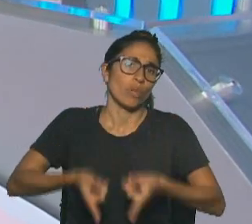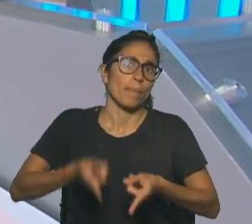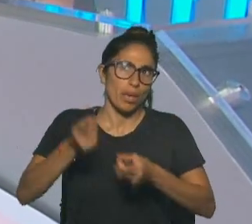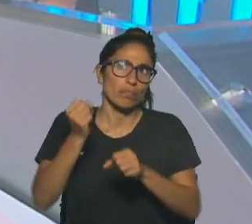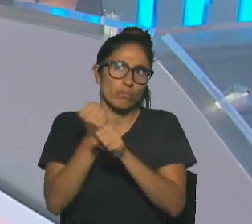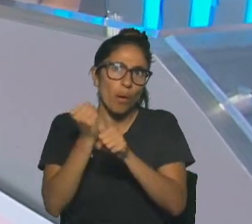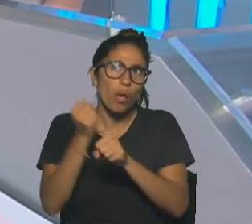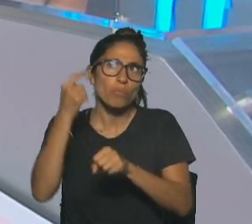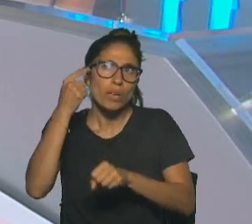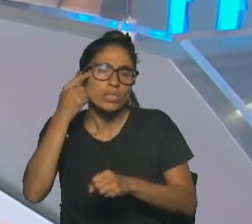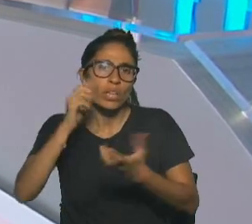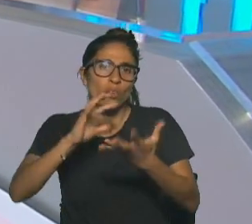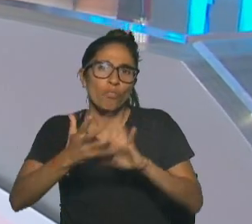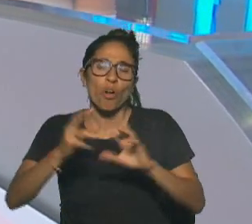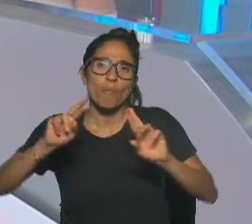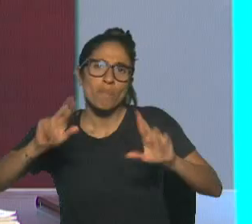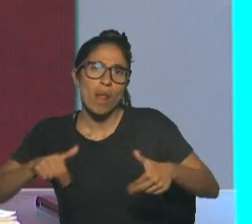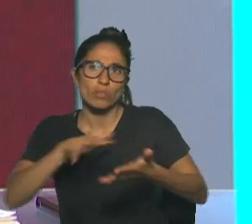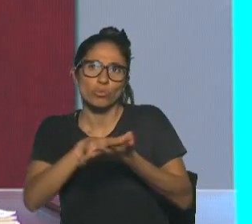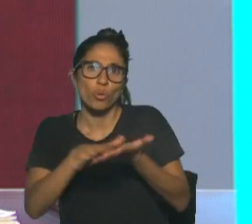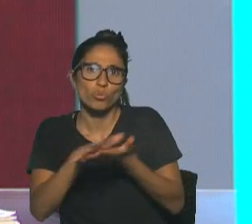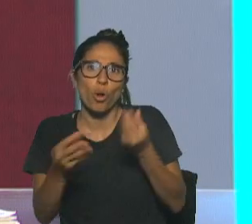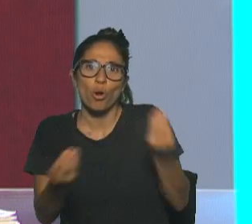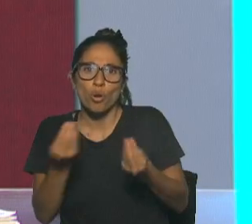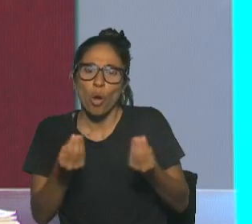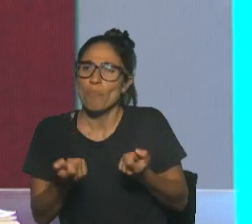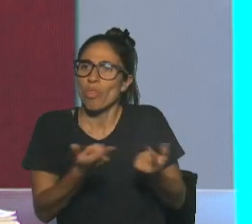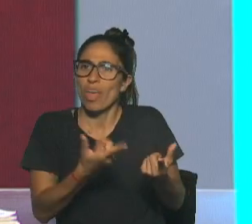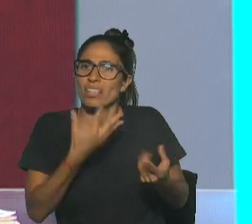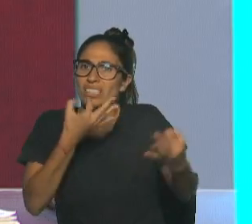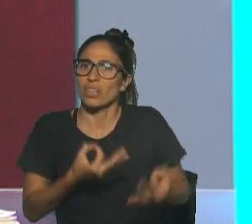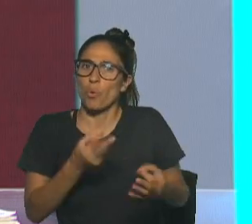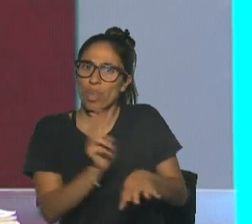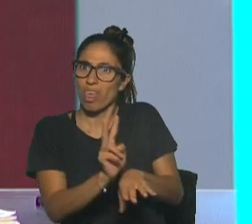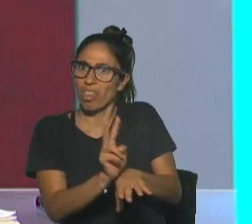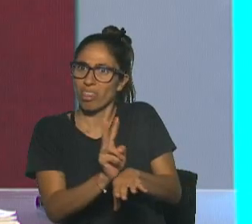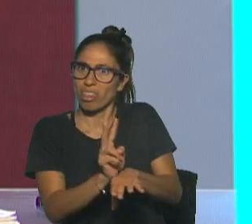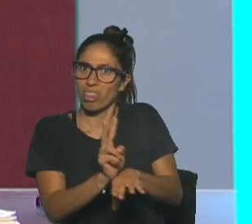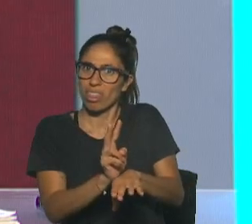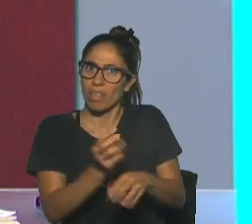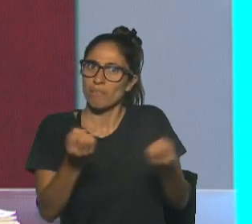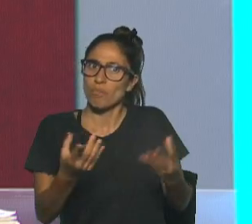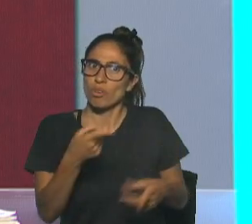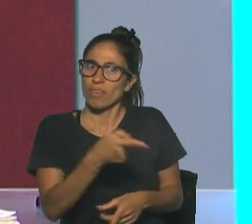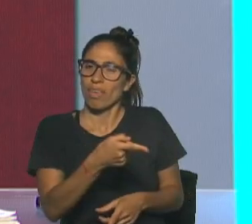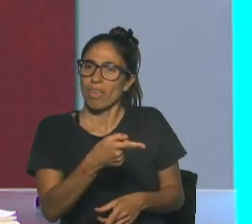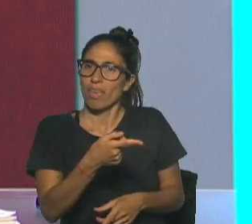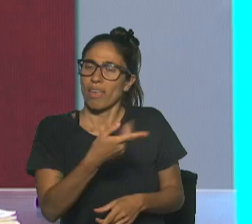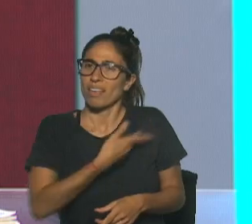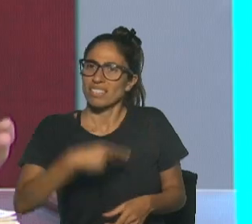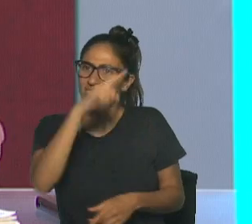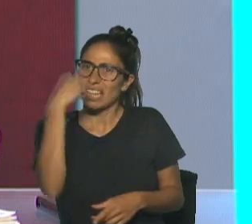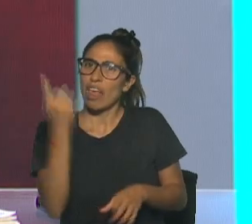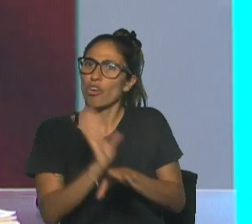posibilidad de asistencia en materia de seguridad ante un Estado que, como decíamos, muchas veces se lo menciona, un Estado fallido,